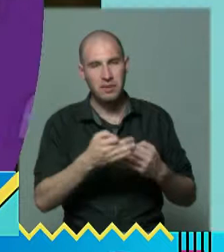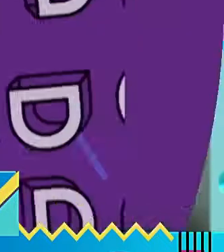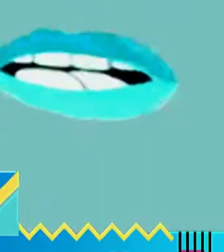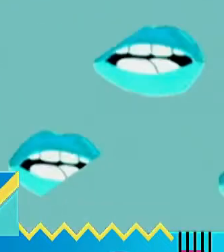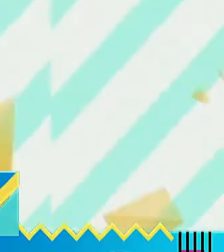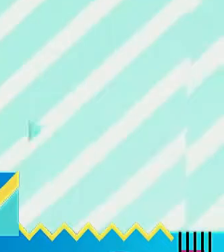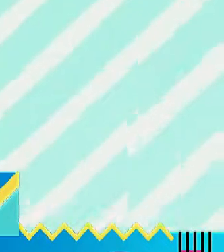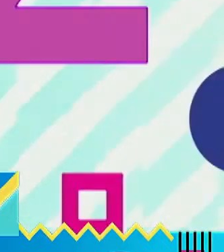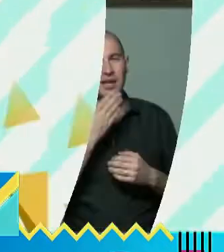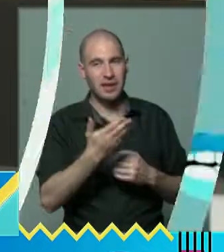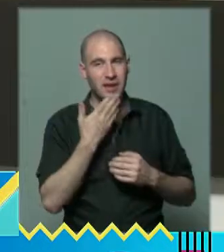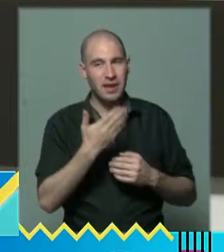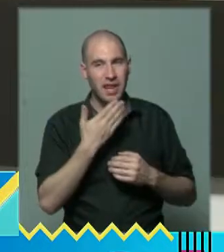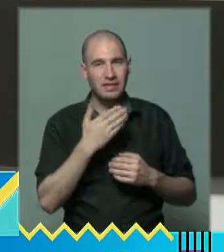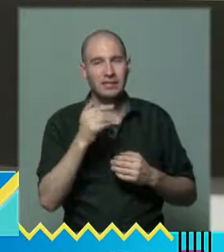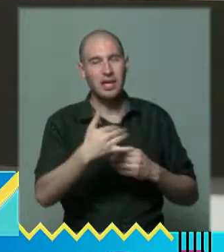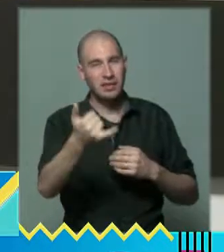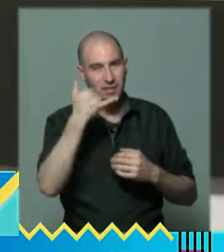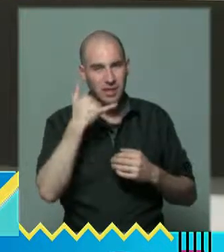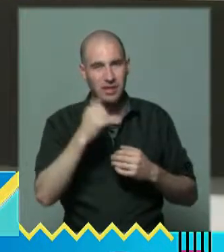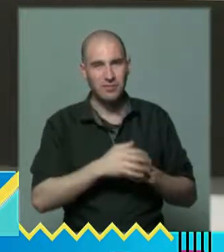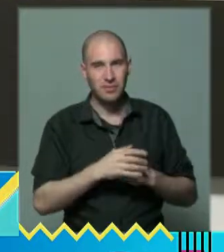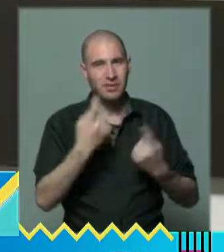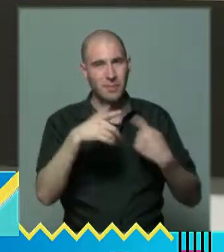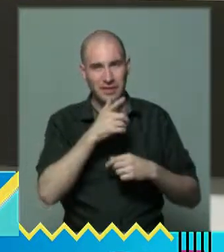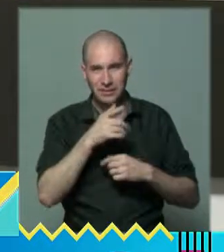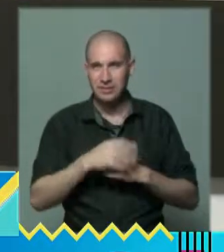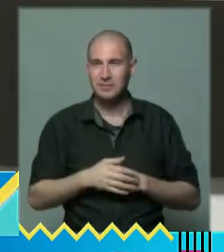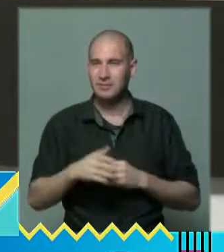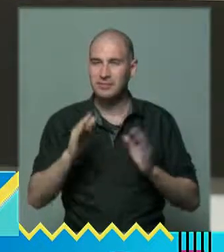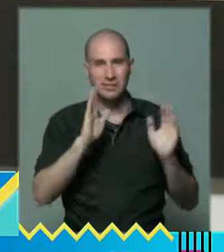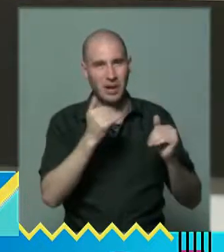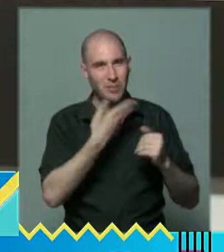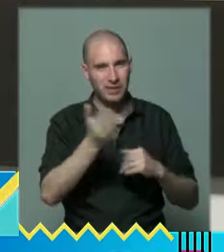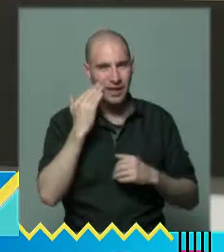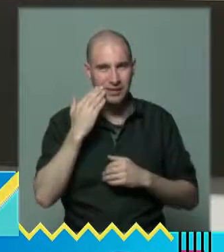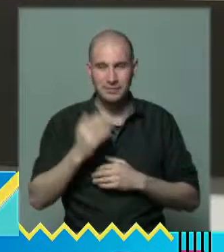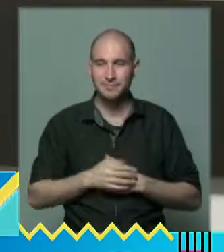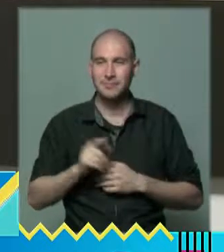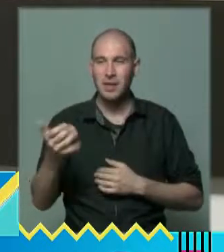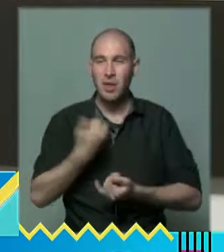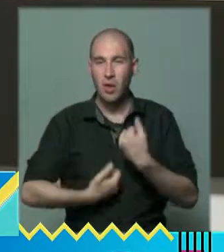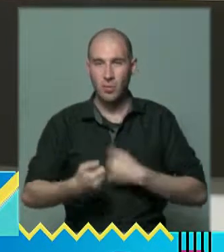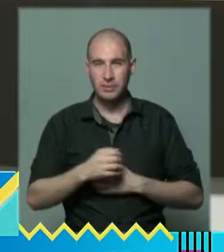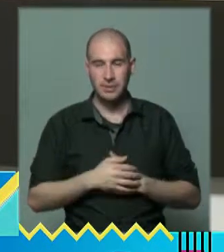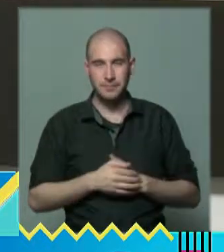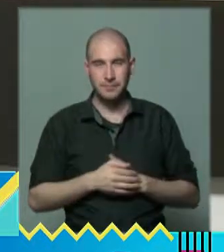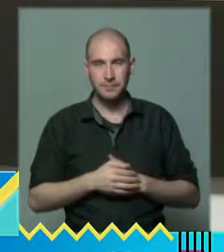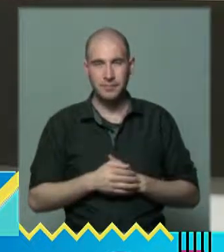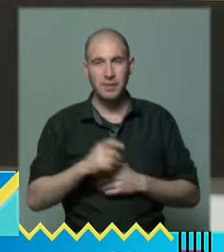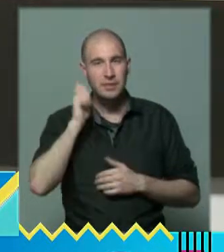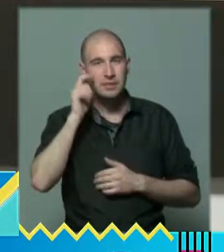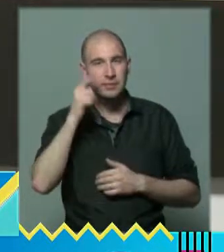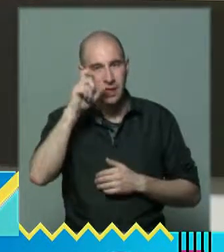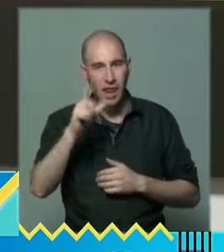Gisela, agradecerte por esta comunicación telefónica No, con por distintos favor. parecidos. A Hasta ustedes. luego, buenas tardes. Bien, ahí Chau, estaba